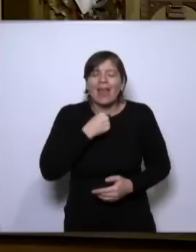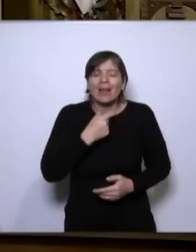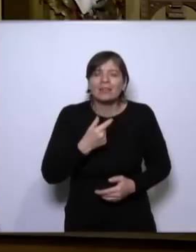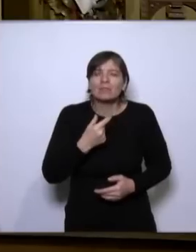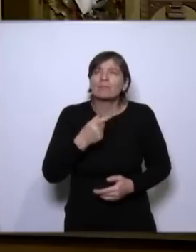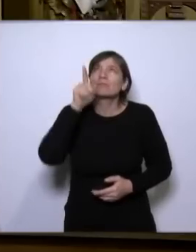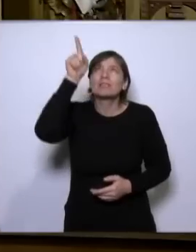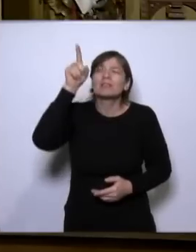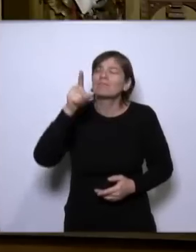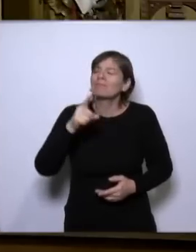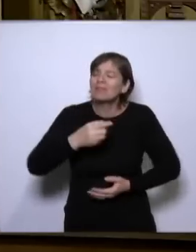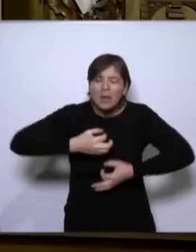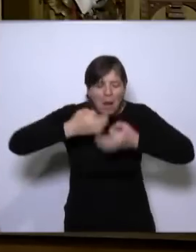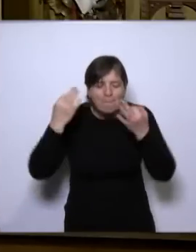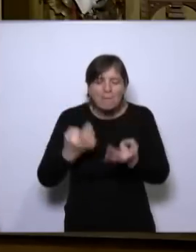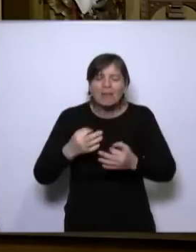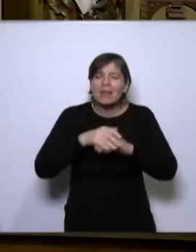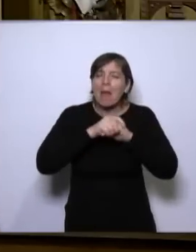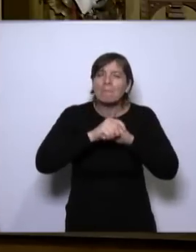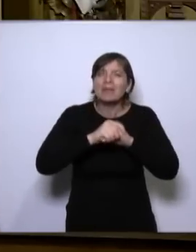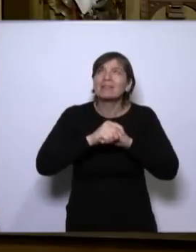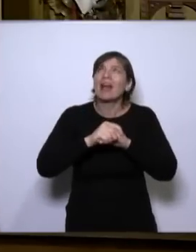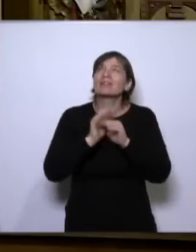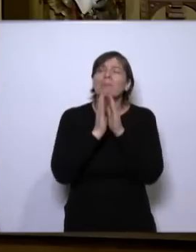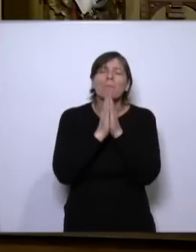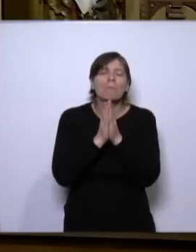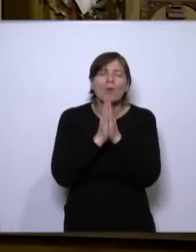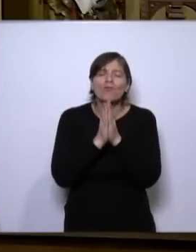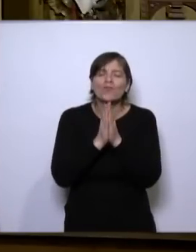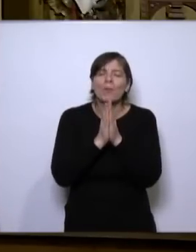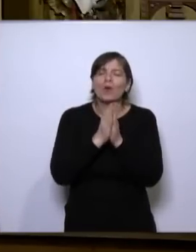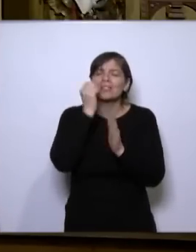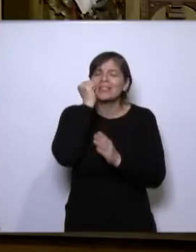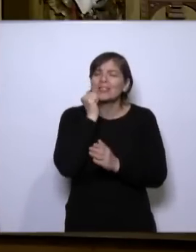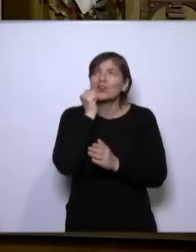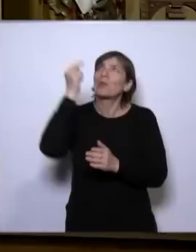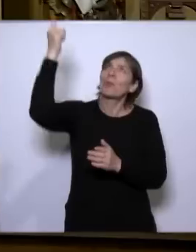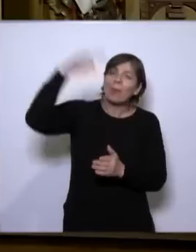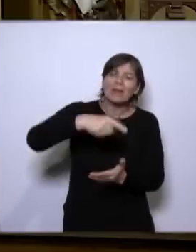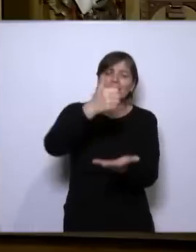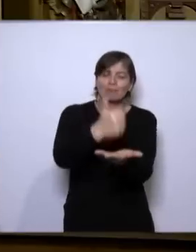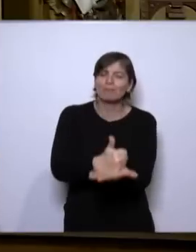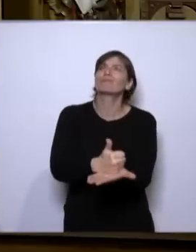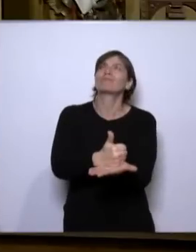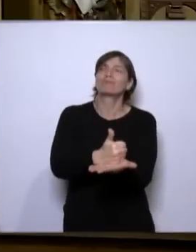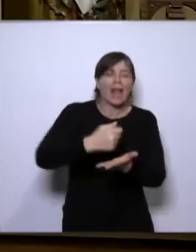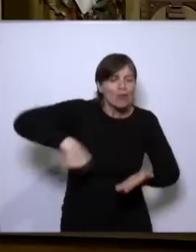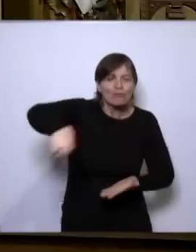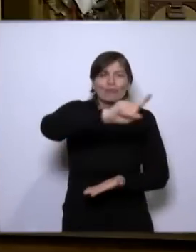Si realmente me has brindado tu amistad, dígnate, Señor, ir en medio de nosotros.